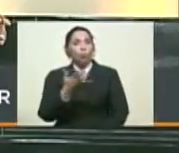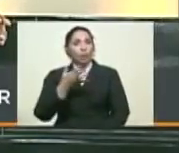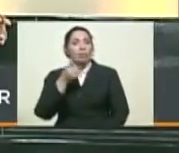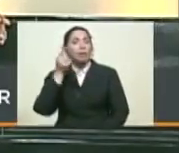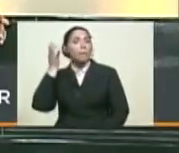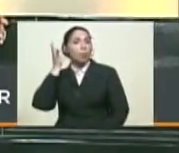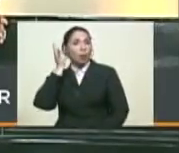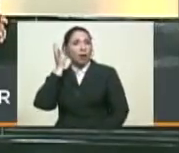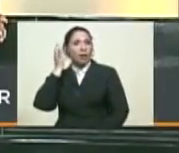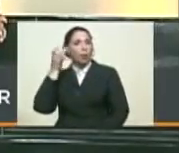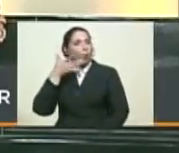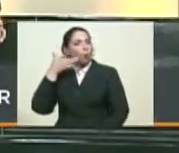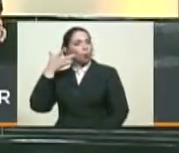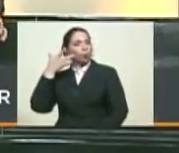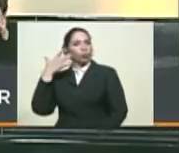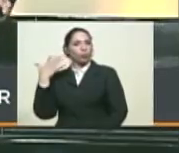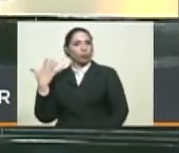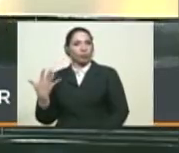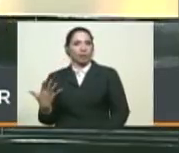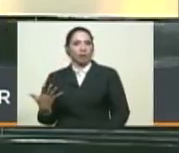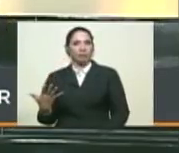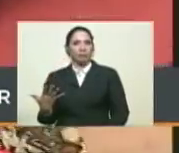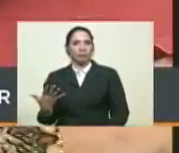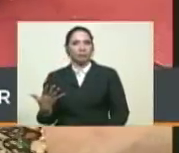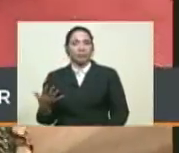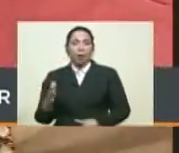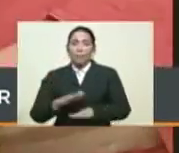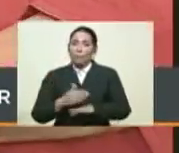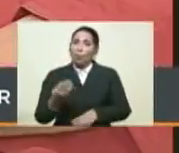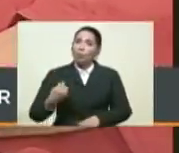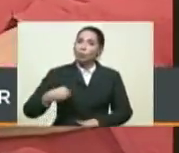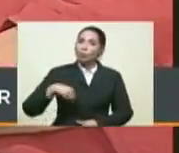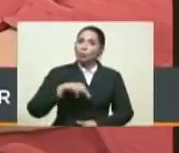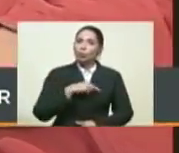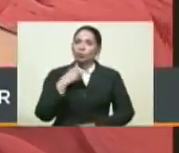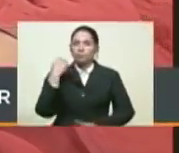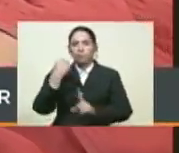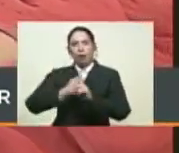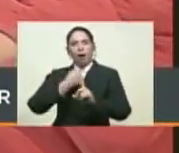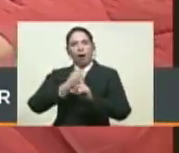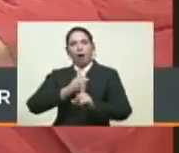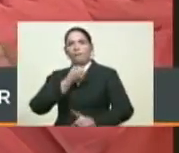sentirse orgullosas. Porque estamos dando una batalla bella.